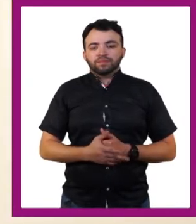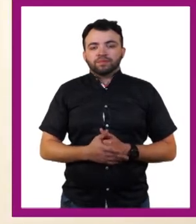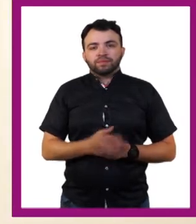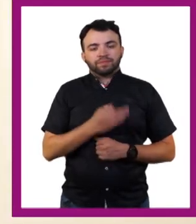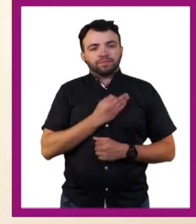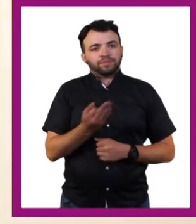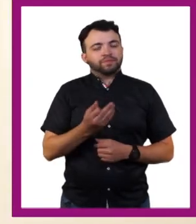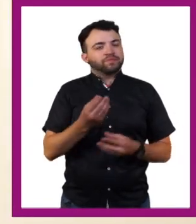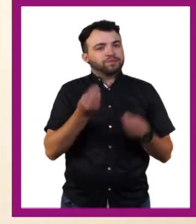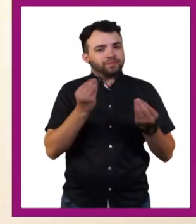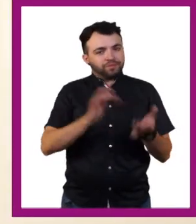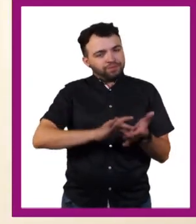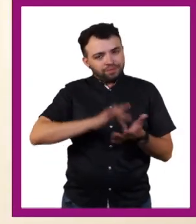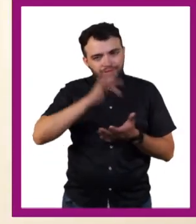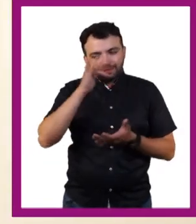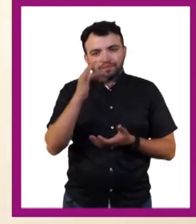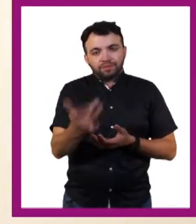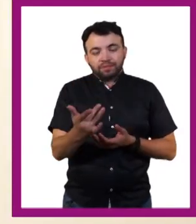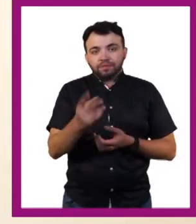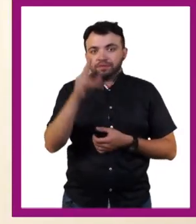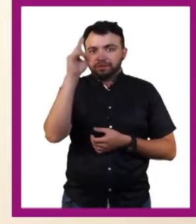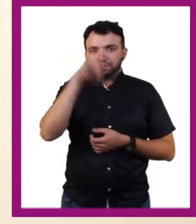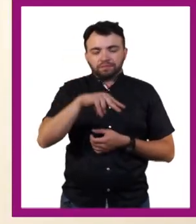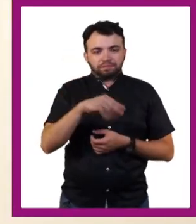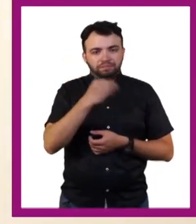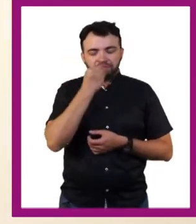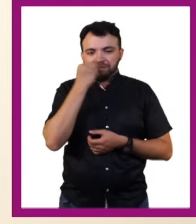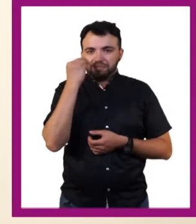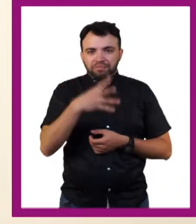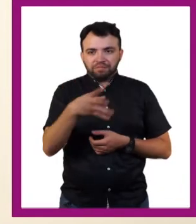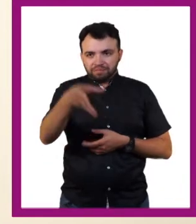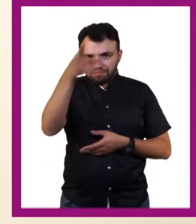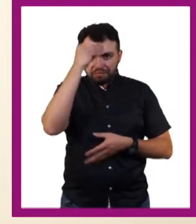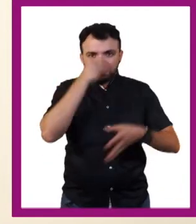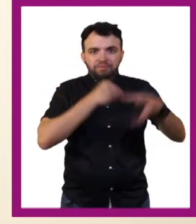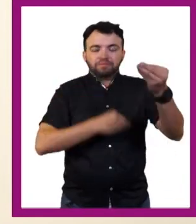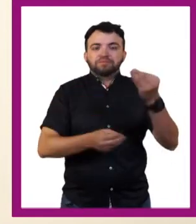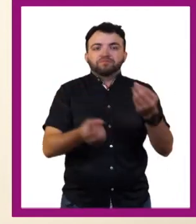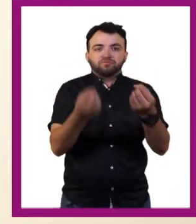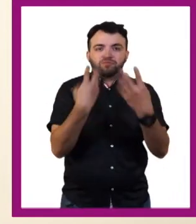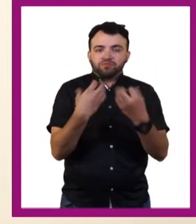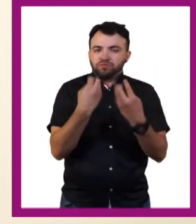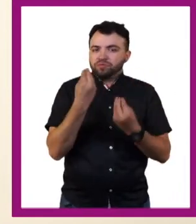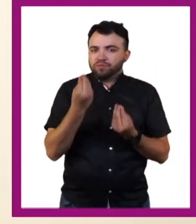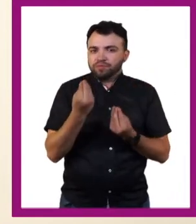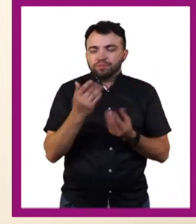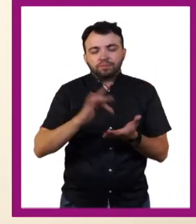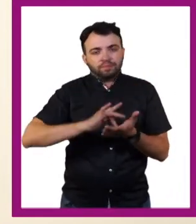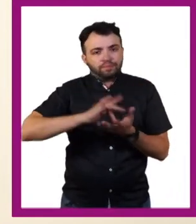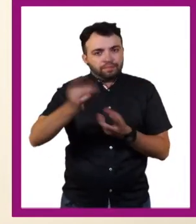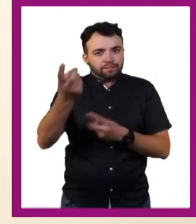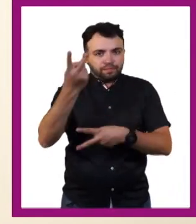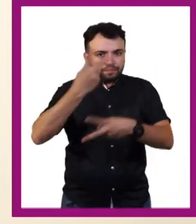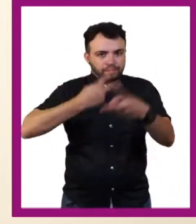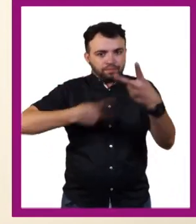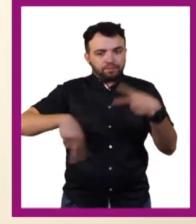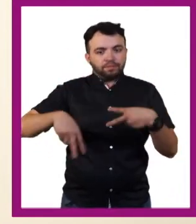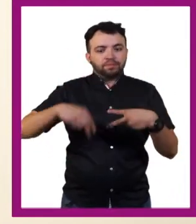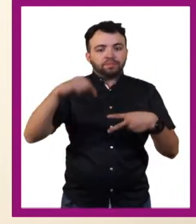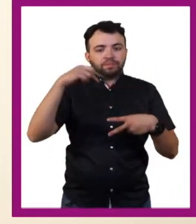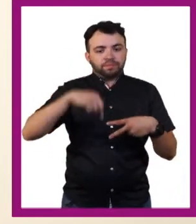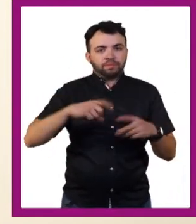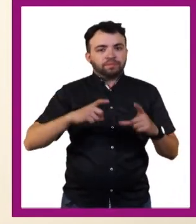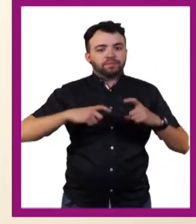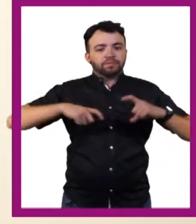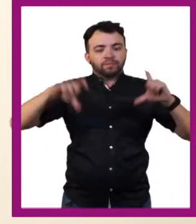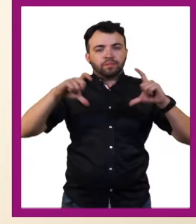Bueno, pues muchísimas gracias, Natasha. La verdad ha sido todo un aprendizaje estar contigo. Gracias por venir al programa. Y bueno, pues